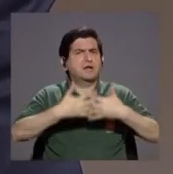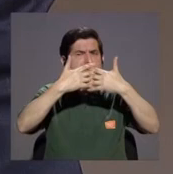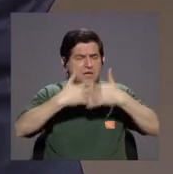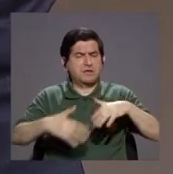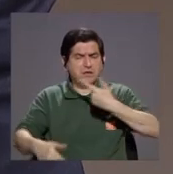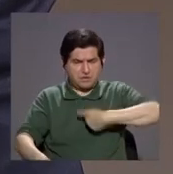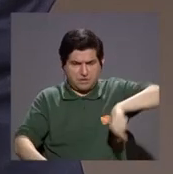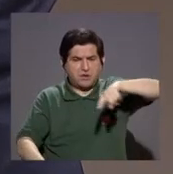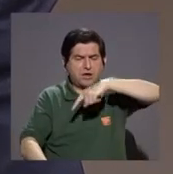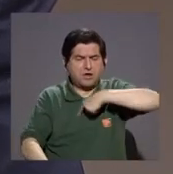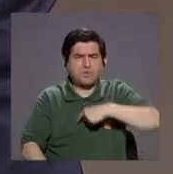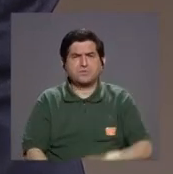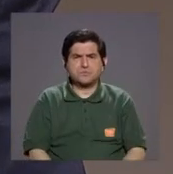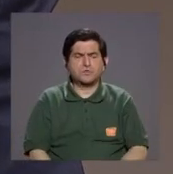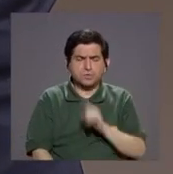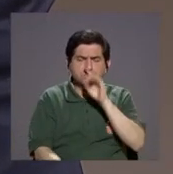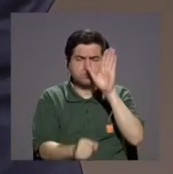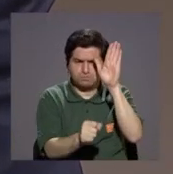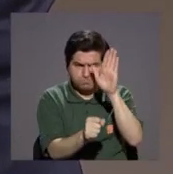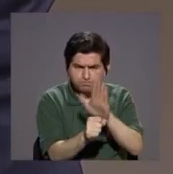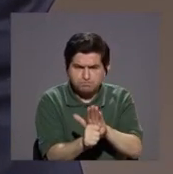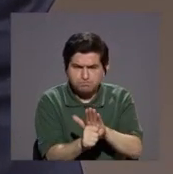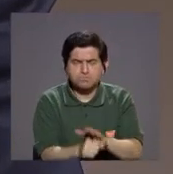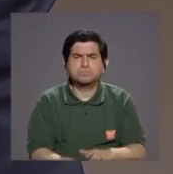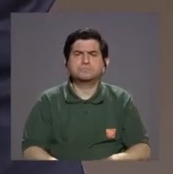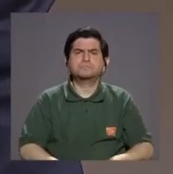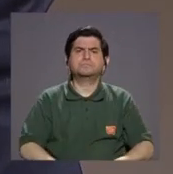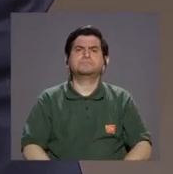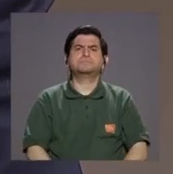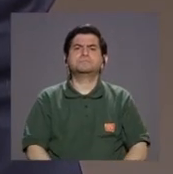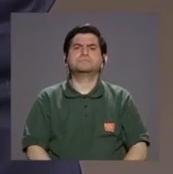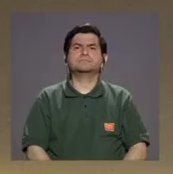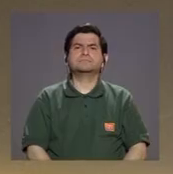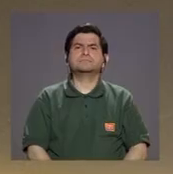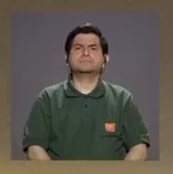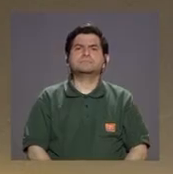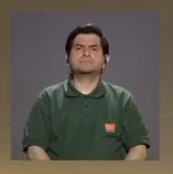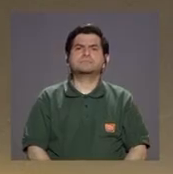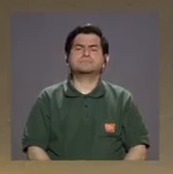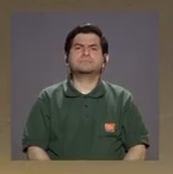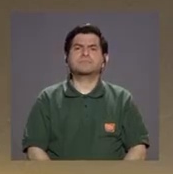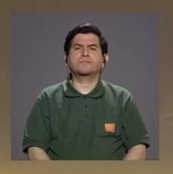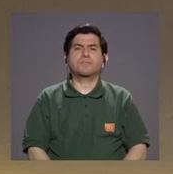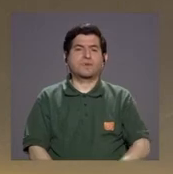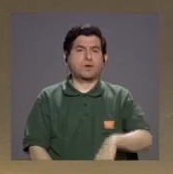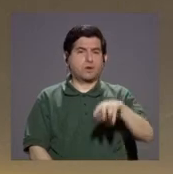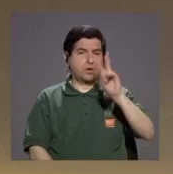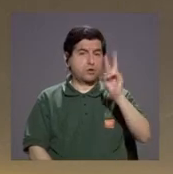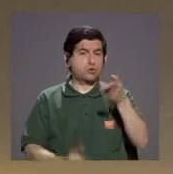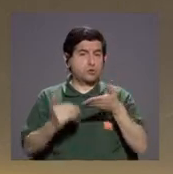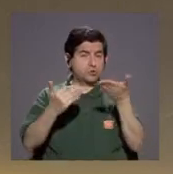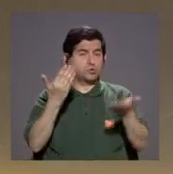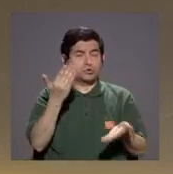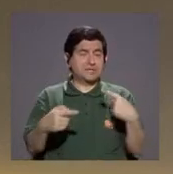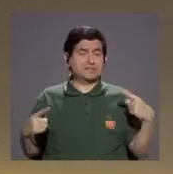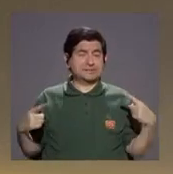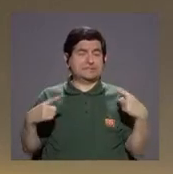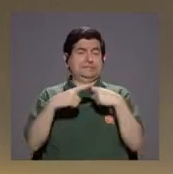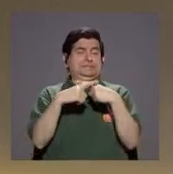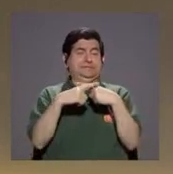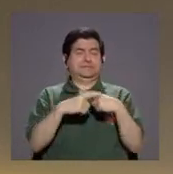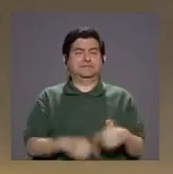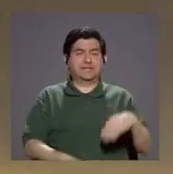la tomamos con con total compromiso y con total dos cosas que podrían ser conflictivas e